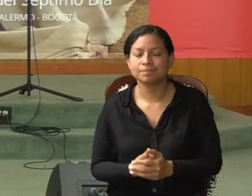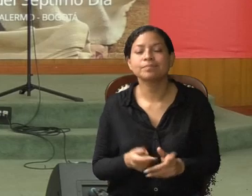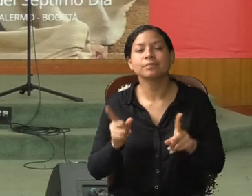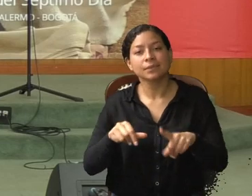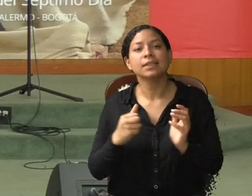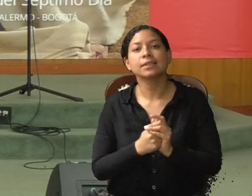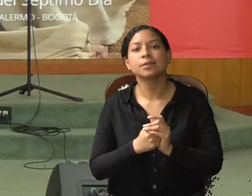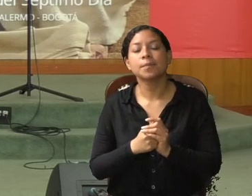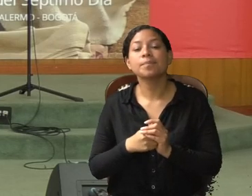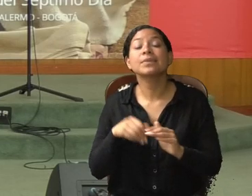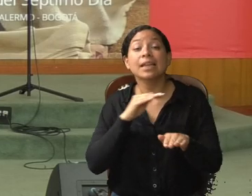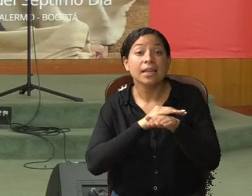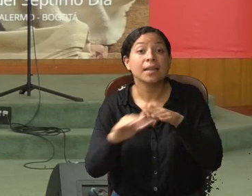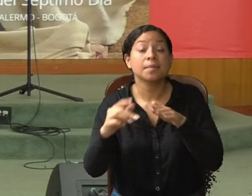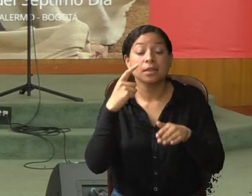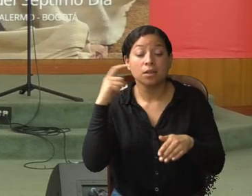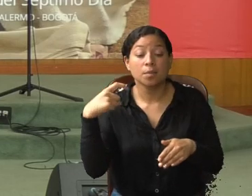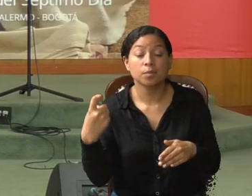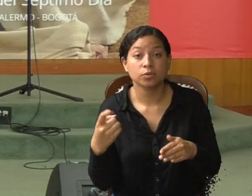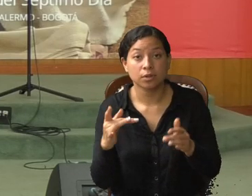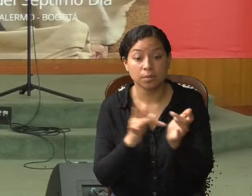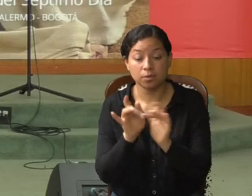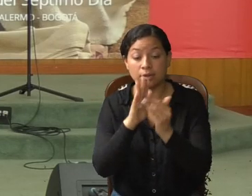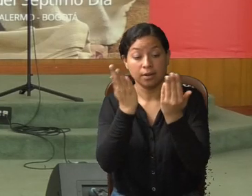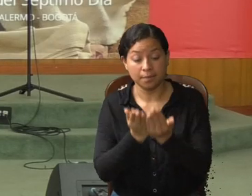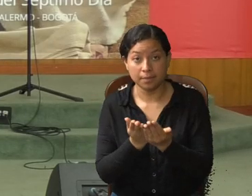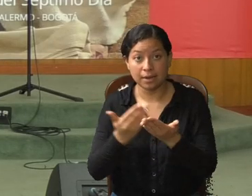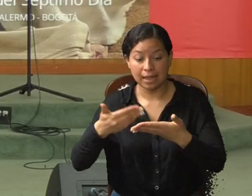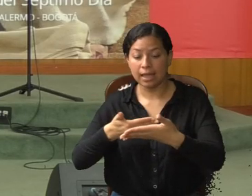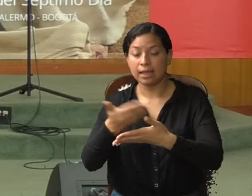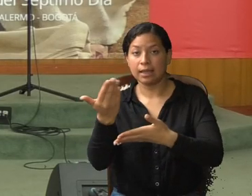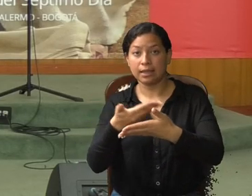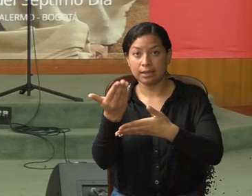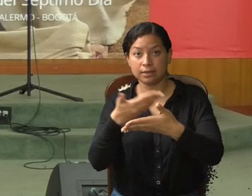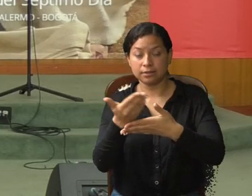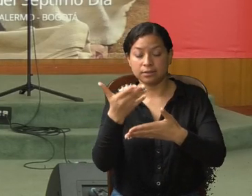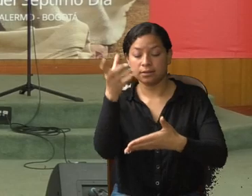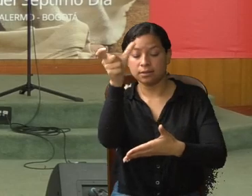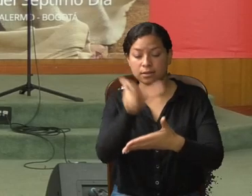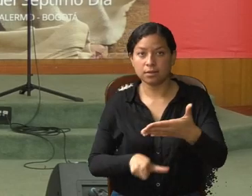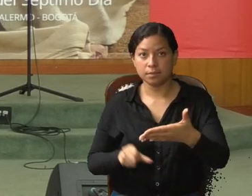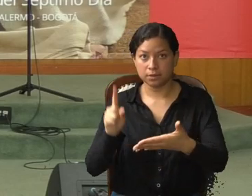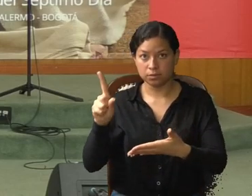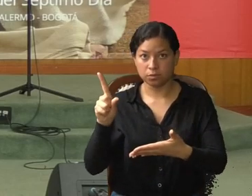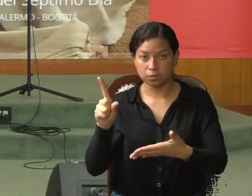bíblica les voy a invitar que vayamos al libro de Génesis. Libro de Génesis, capítulo 1.